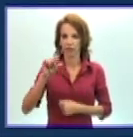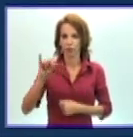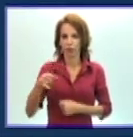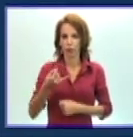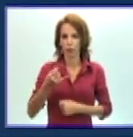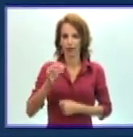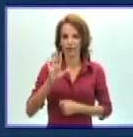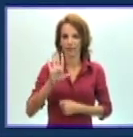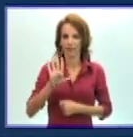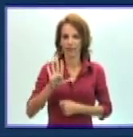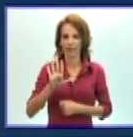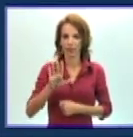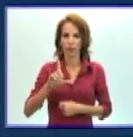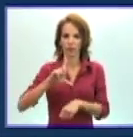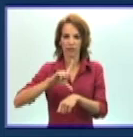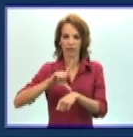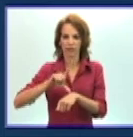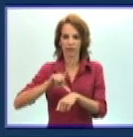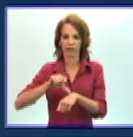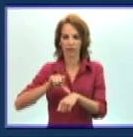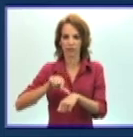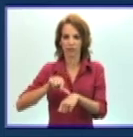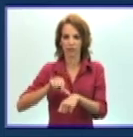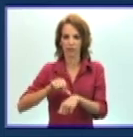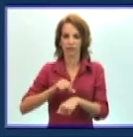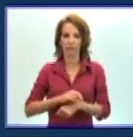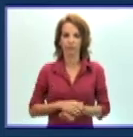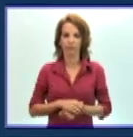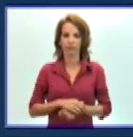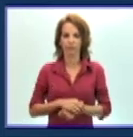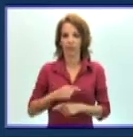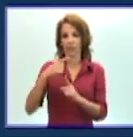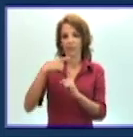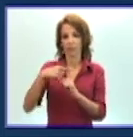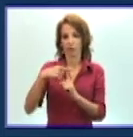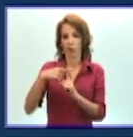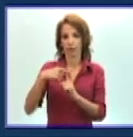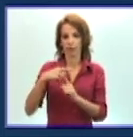7,5 segundos, ¿verdad? Si sumamos,